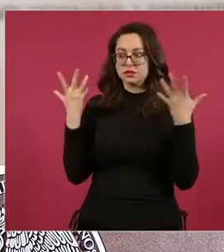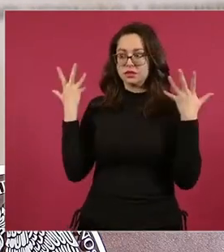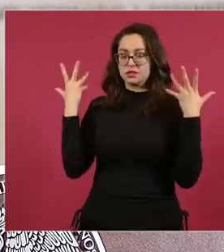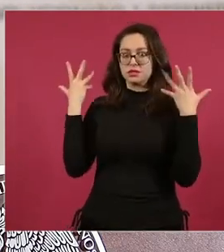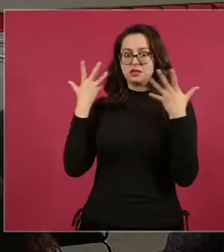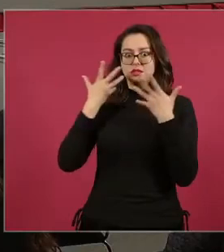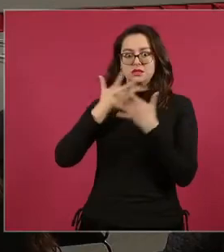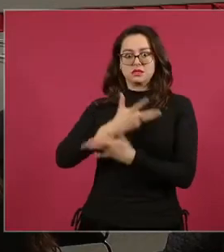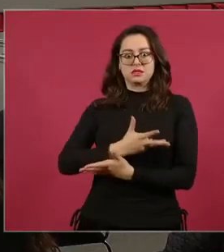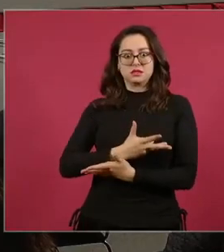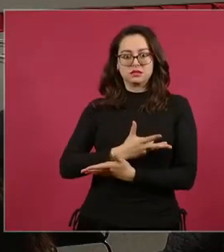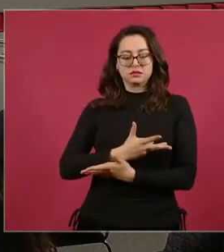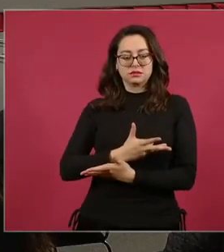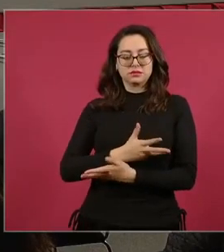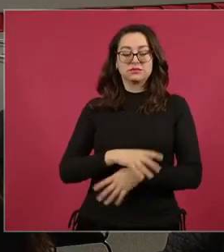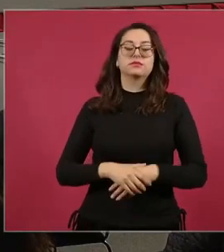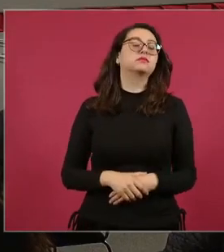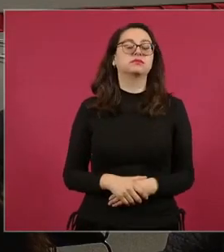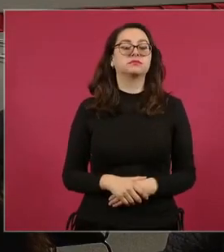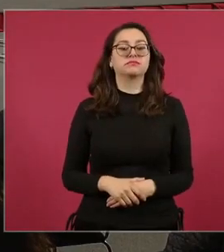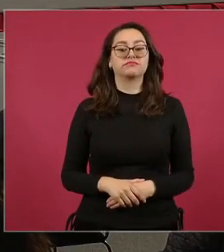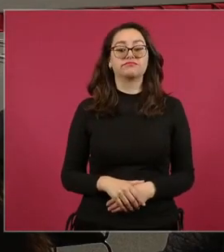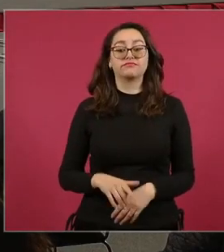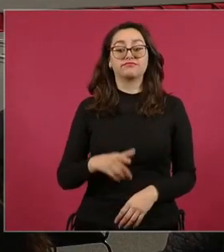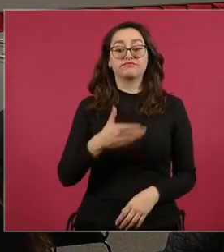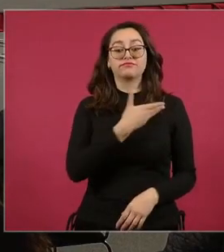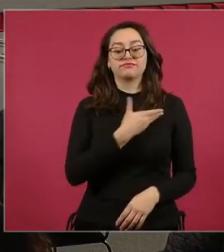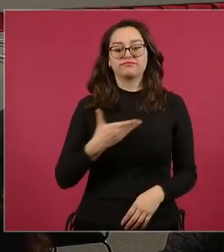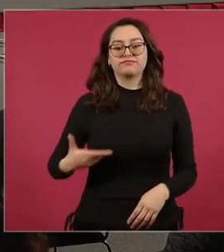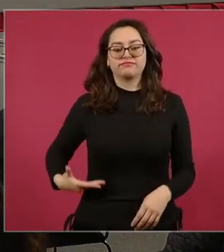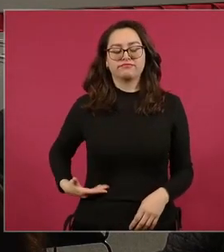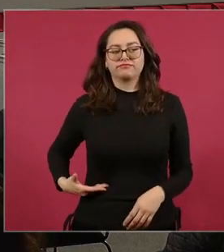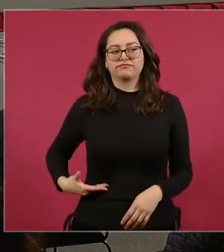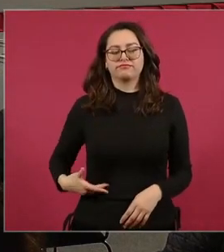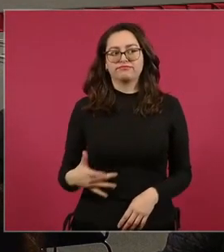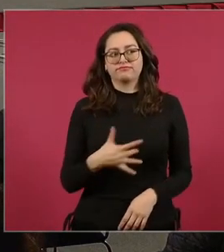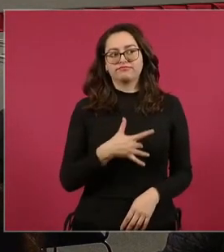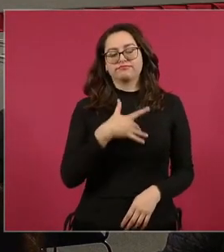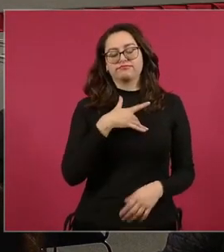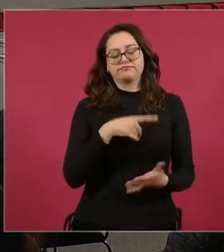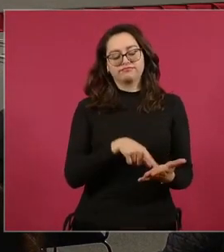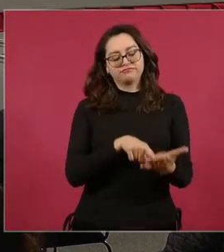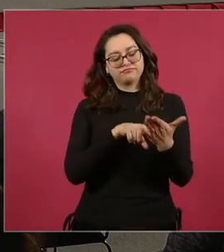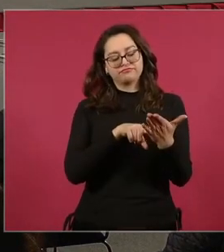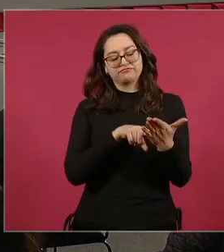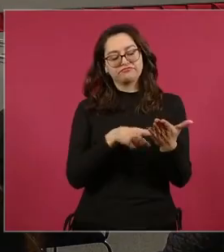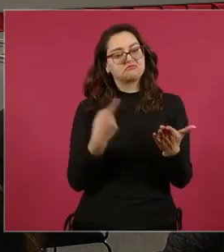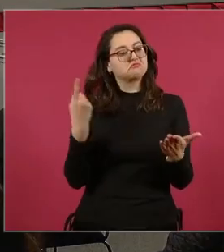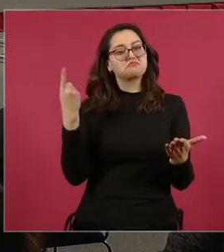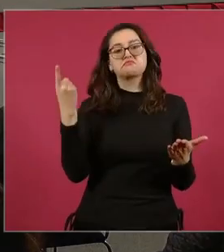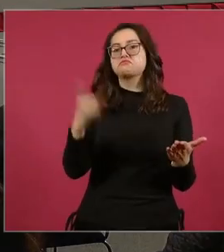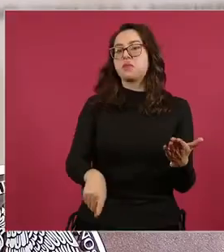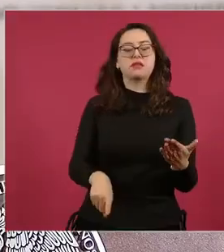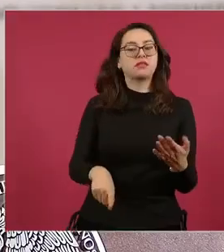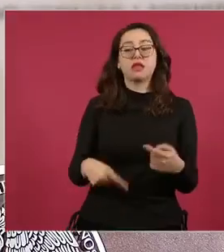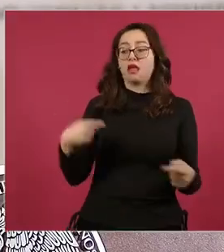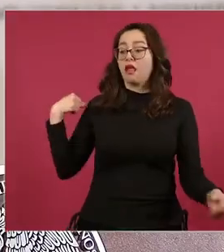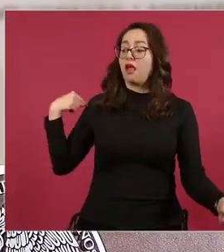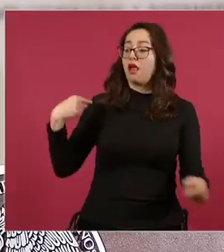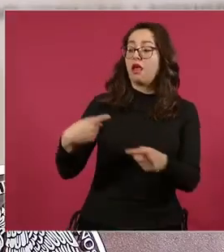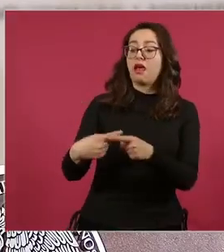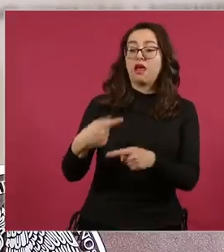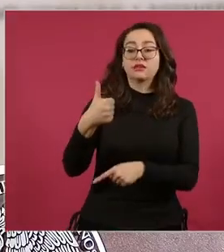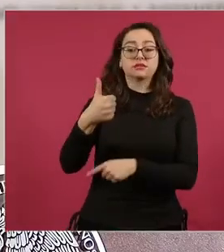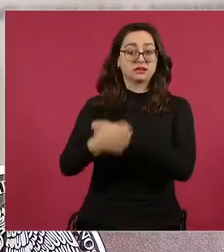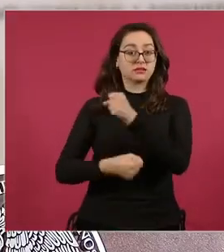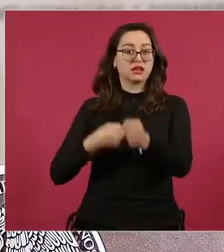el presidente ordenó rescatar a la CFE para que al finalizar su sexenio se retomara su